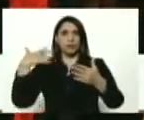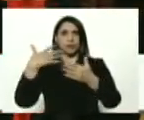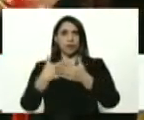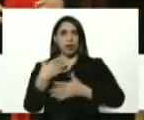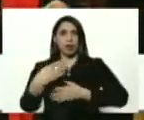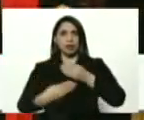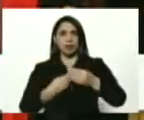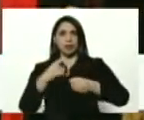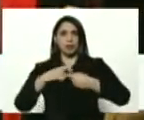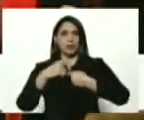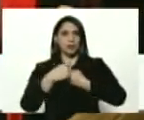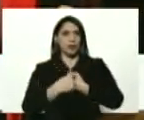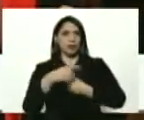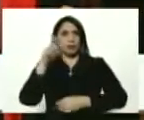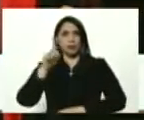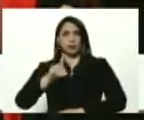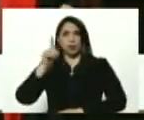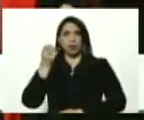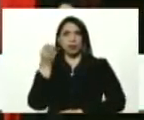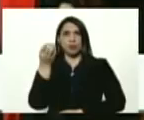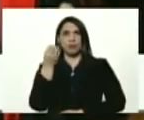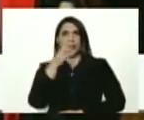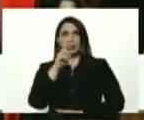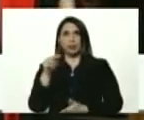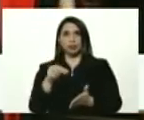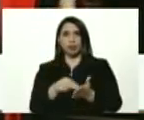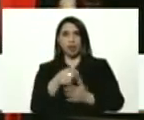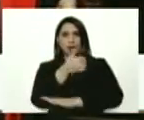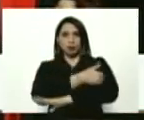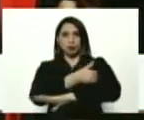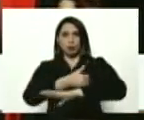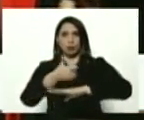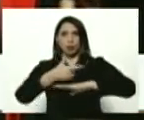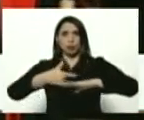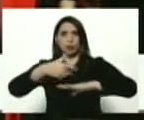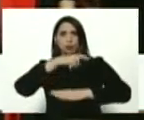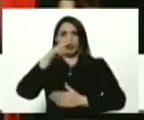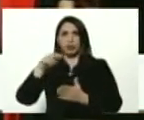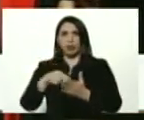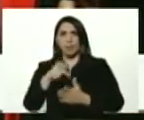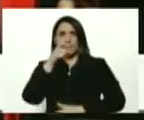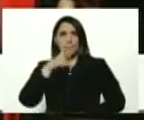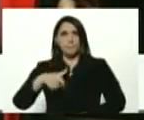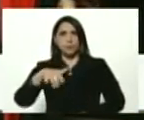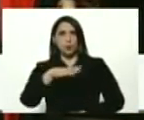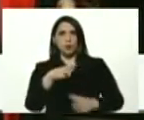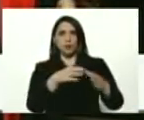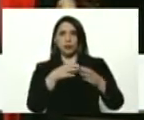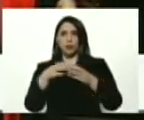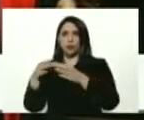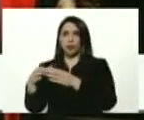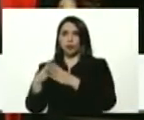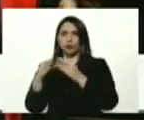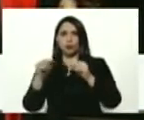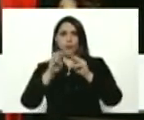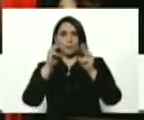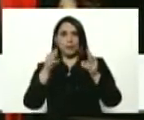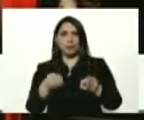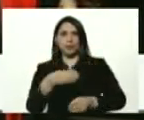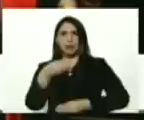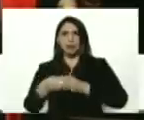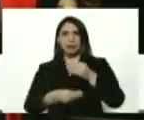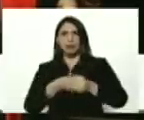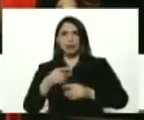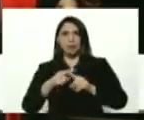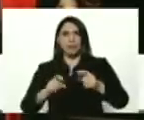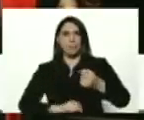integrantes de o diputados de la Asamblea Nacional, autoridades del Gobierno Nacional, el pueblo organizado, todas estas mesas que se han venido realizando